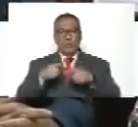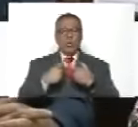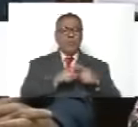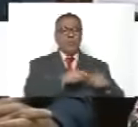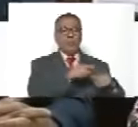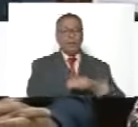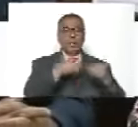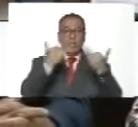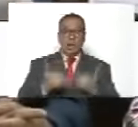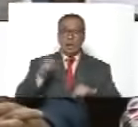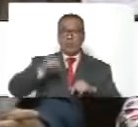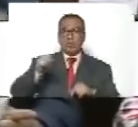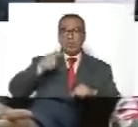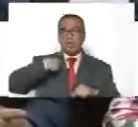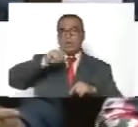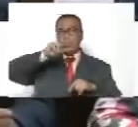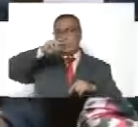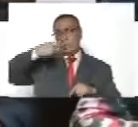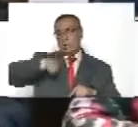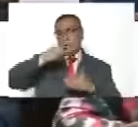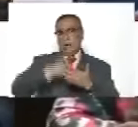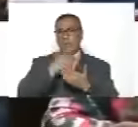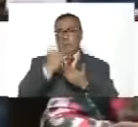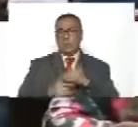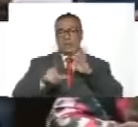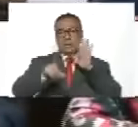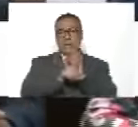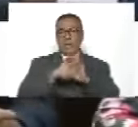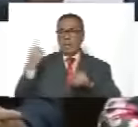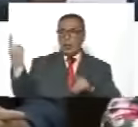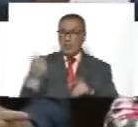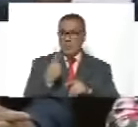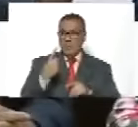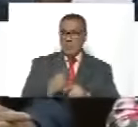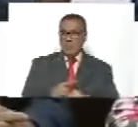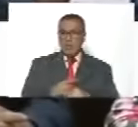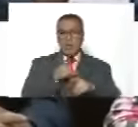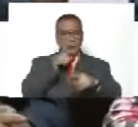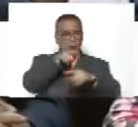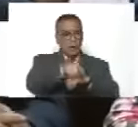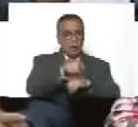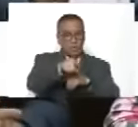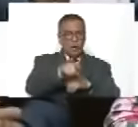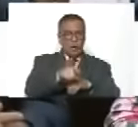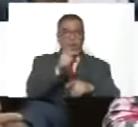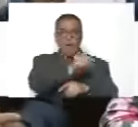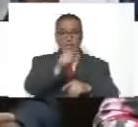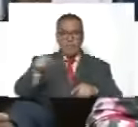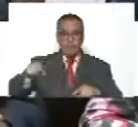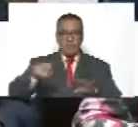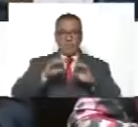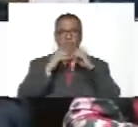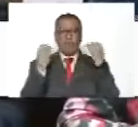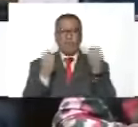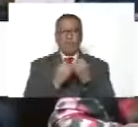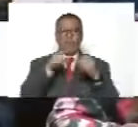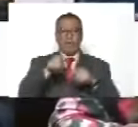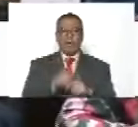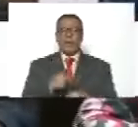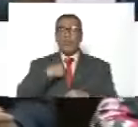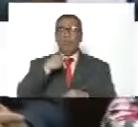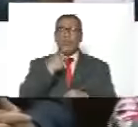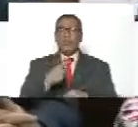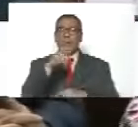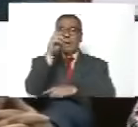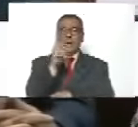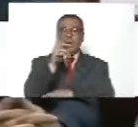otro. Ahora sí, este tiene que ser un proyecto de ley que venga y que vaya dirigido a esas personas y esas organizaciones que, como bien lo